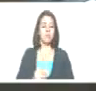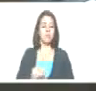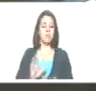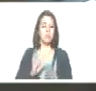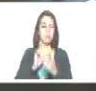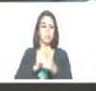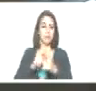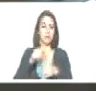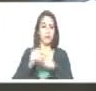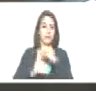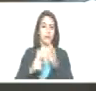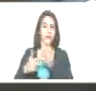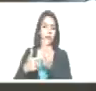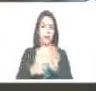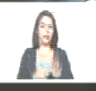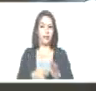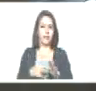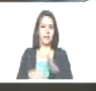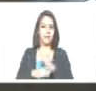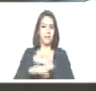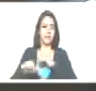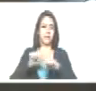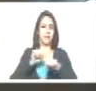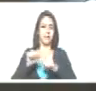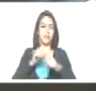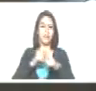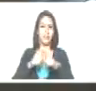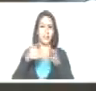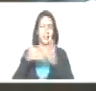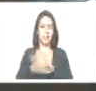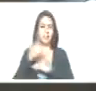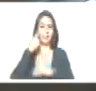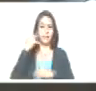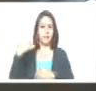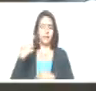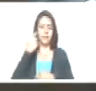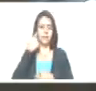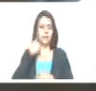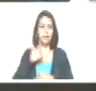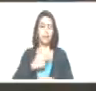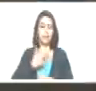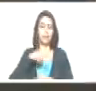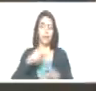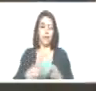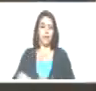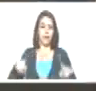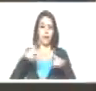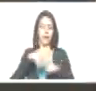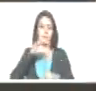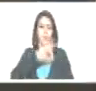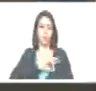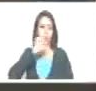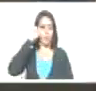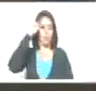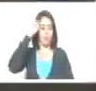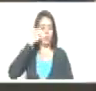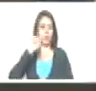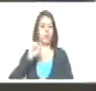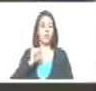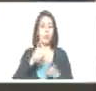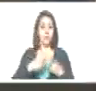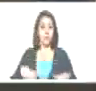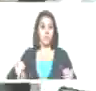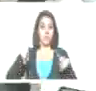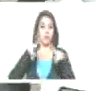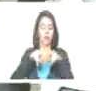investigación y que además toma acción en lo cotidiano, para que los valores del socialismo, para que los valores que